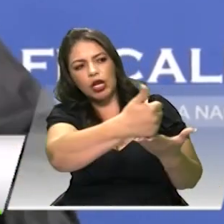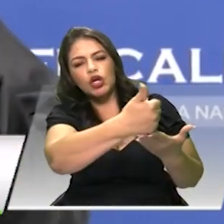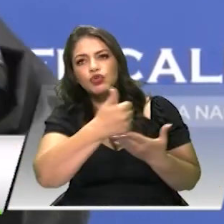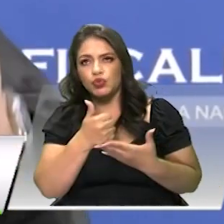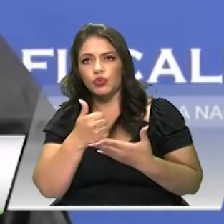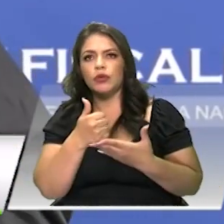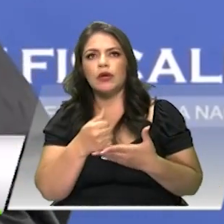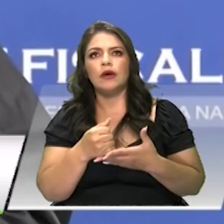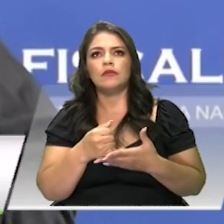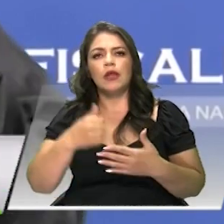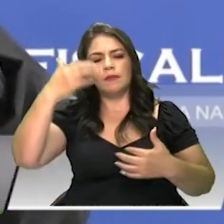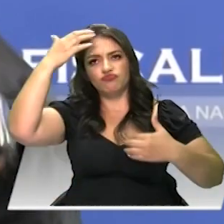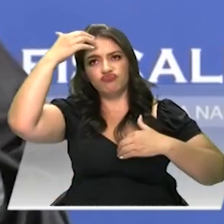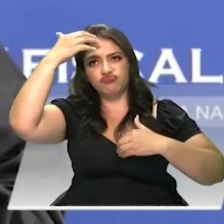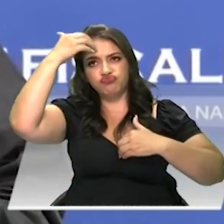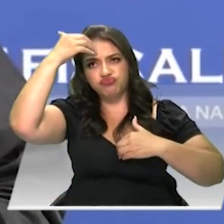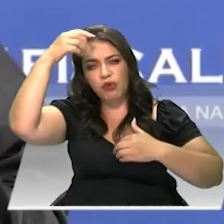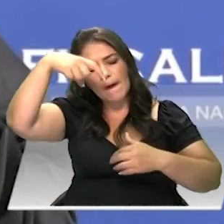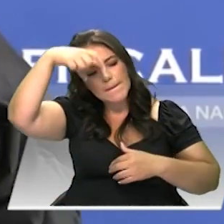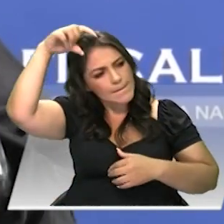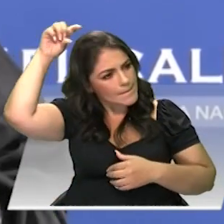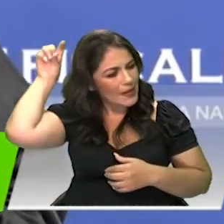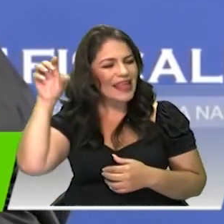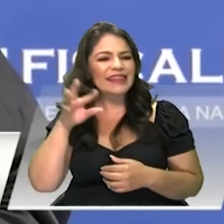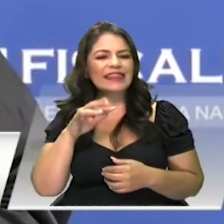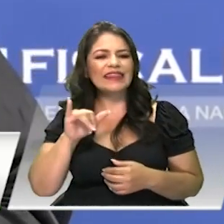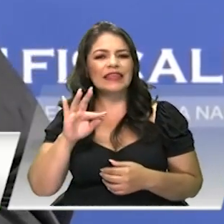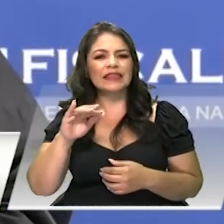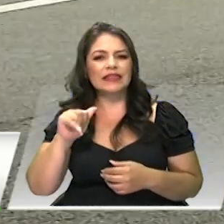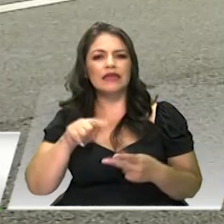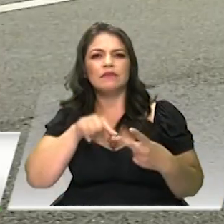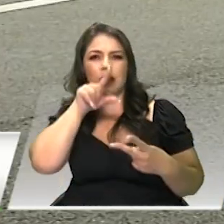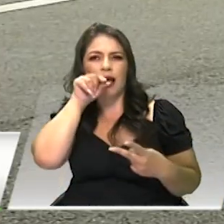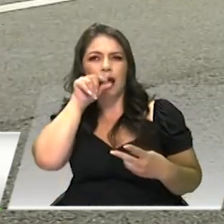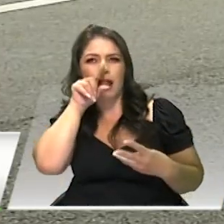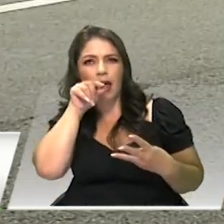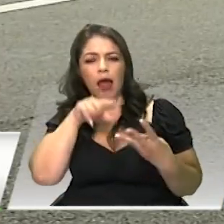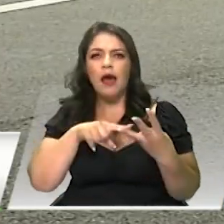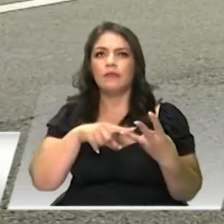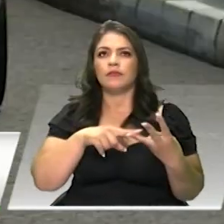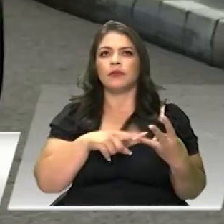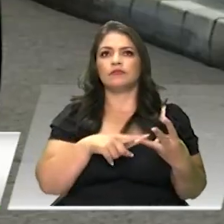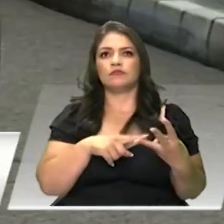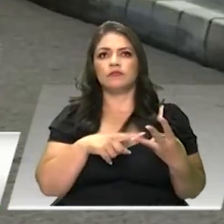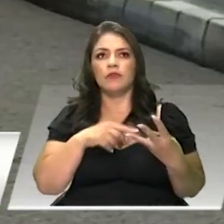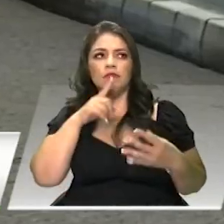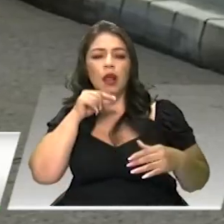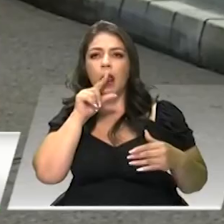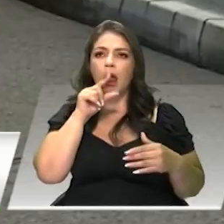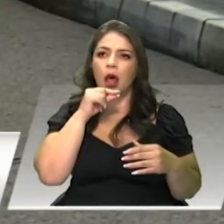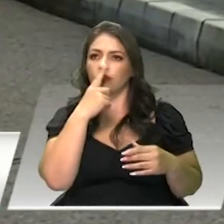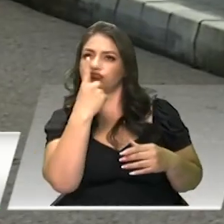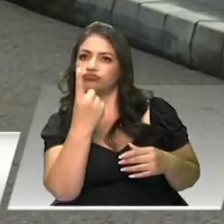rescatados un mono tití, un ave turpial y una cotorra carisucia. Durante esta semana en Antioquia, la policía